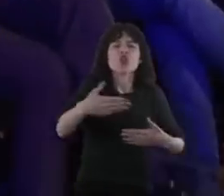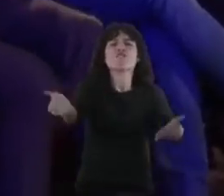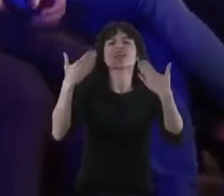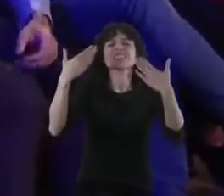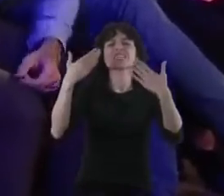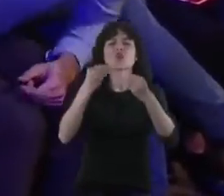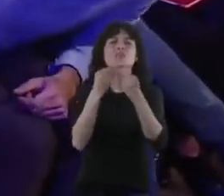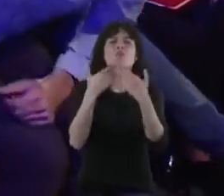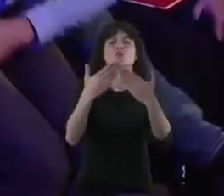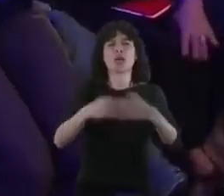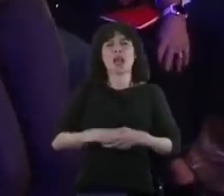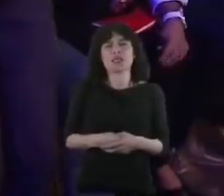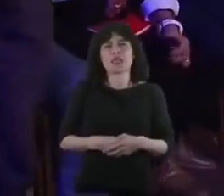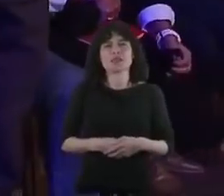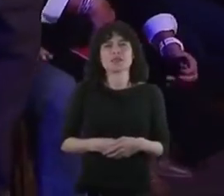gracias.